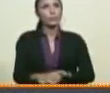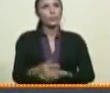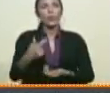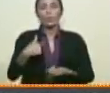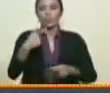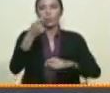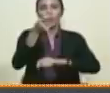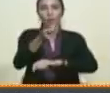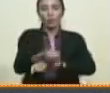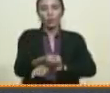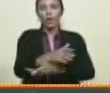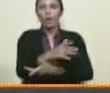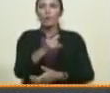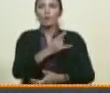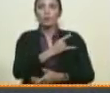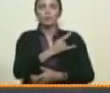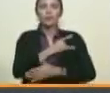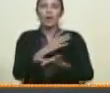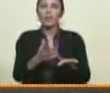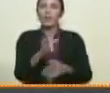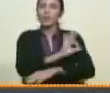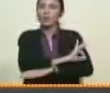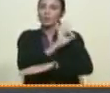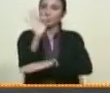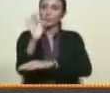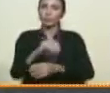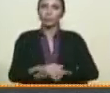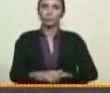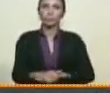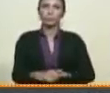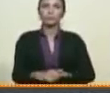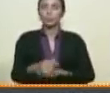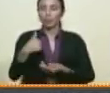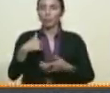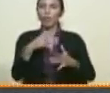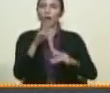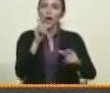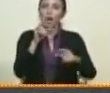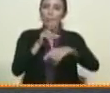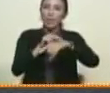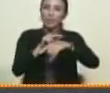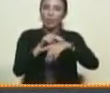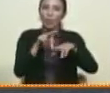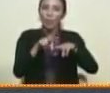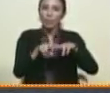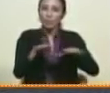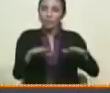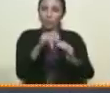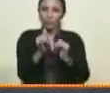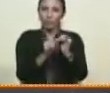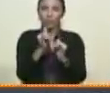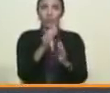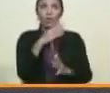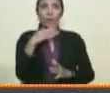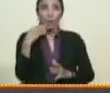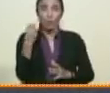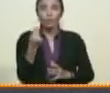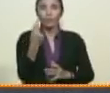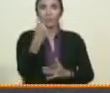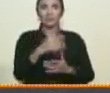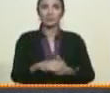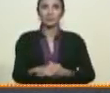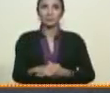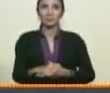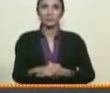centroccidental lisandro alvarado barquisimeto pediatras y de joven mucho más o menos tengo